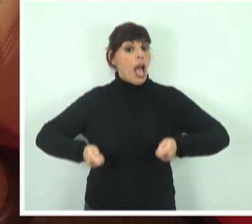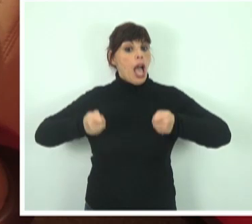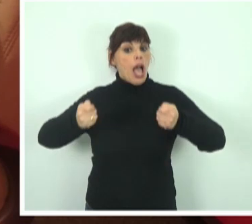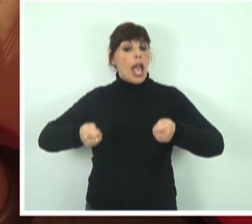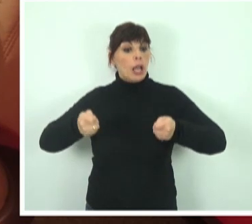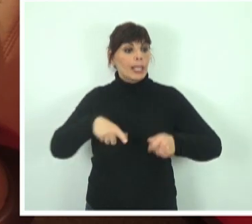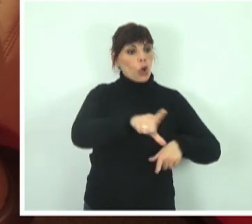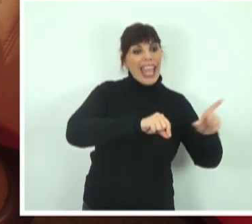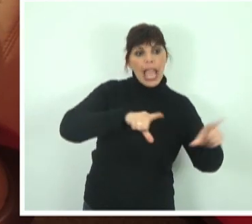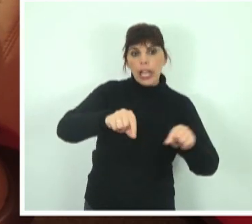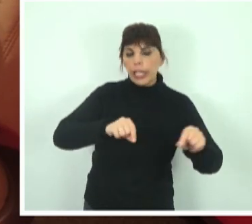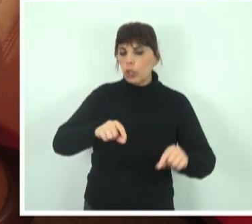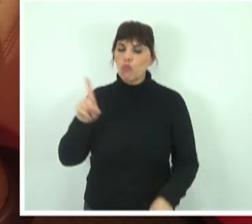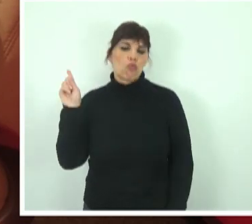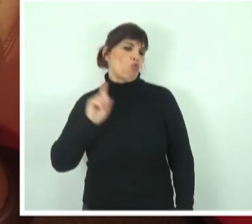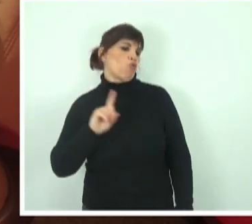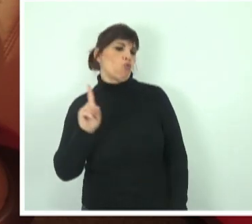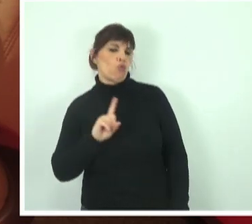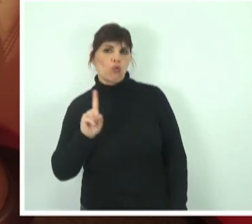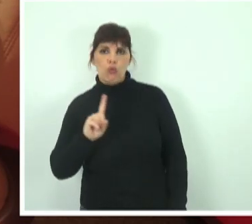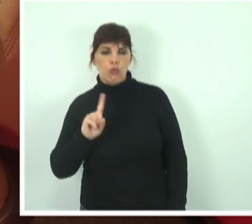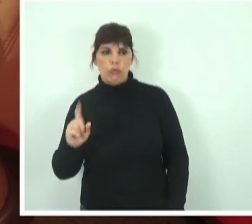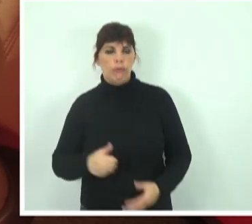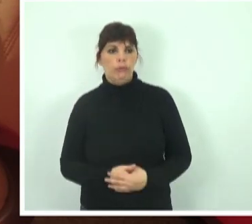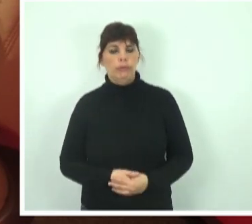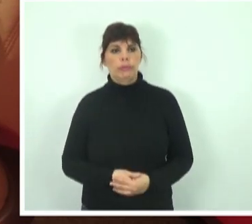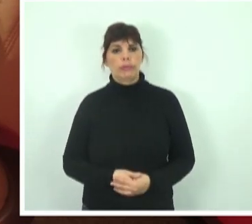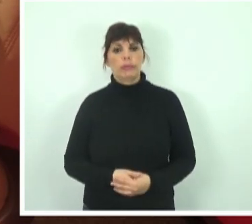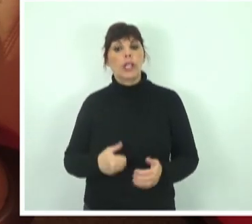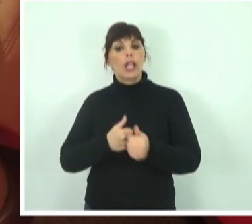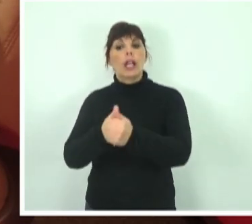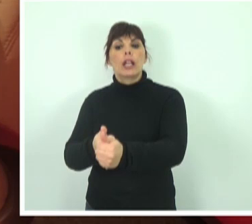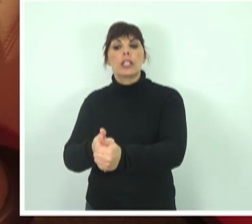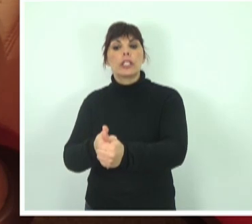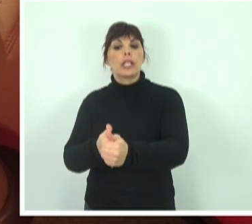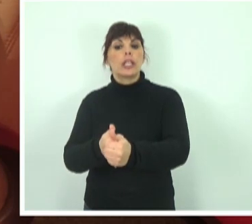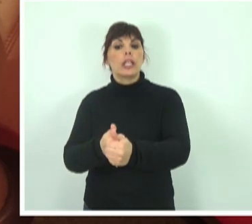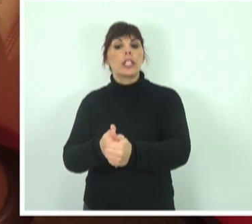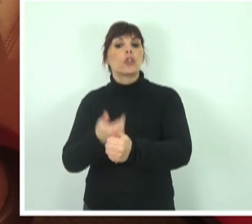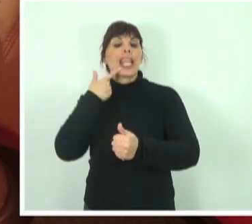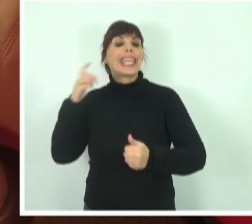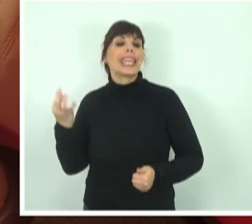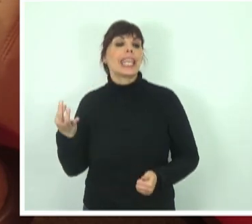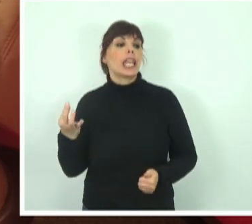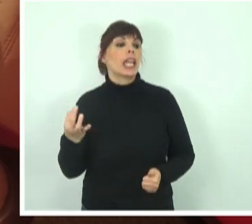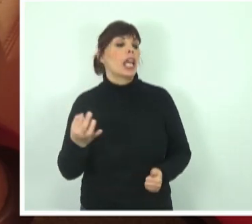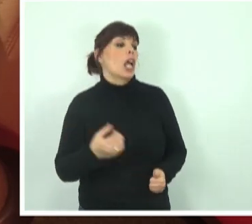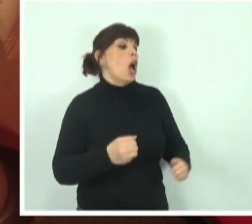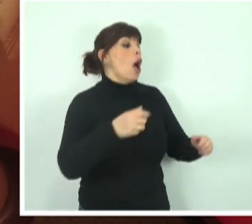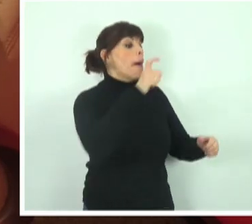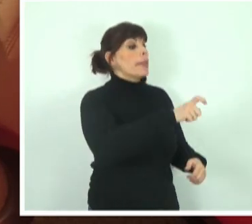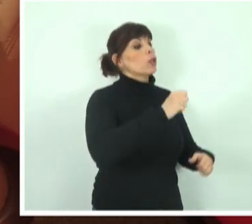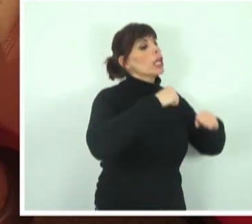puedes elegir, si es necesario, según Hechos capítulo 6, a diáconos o